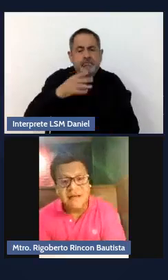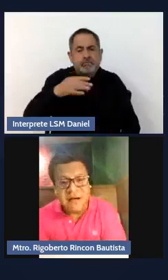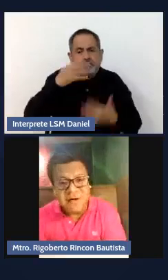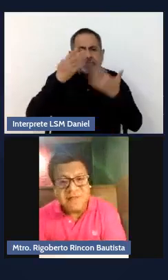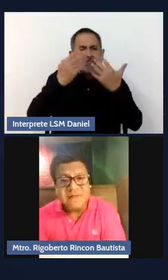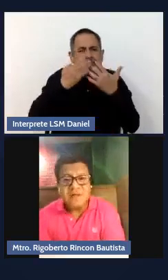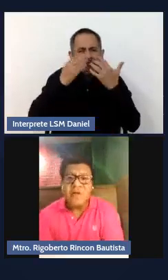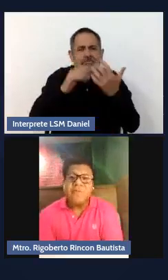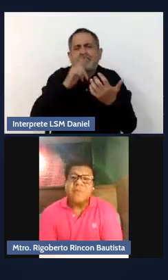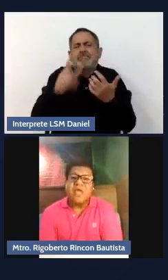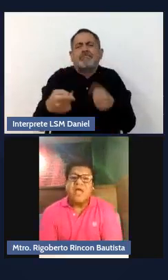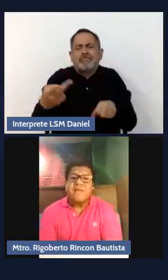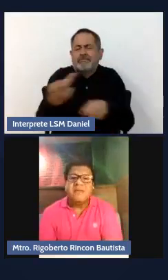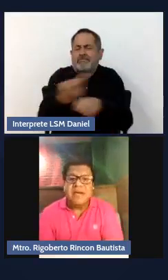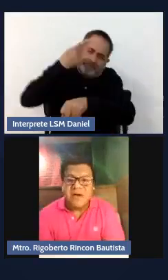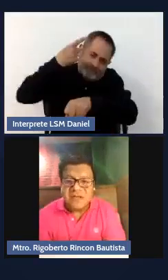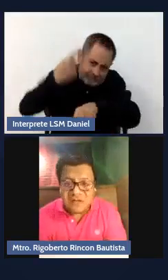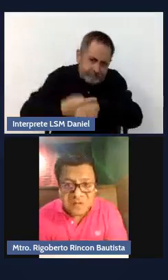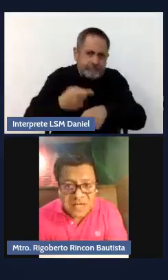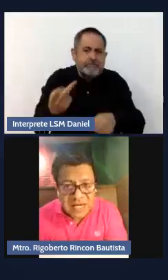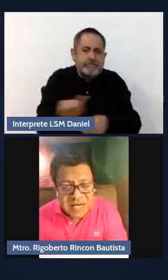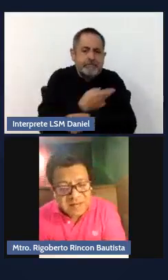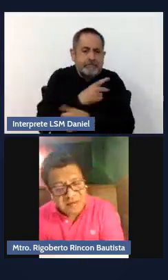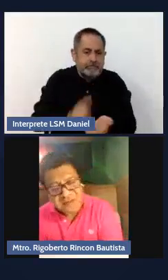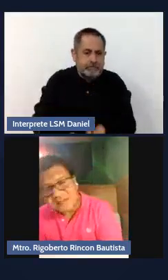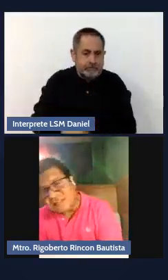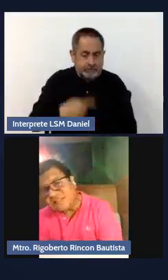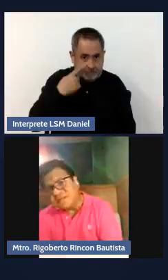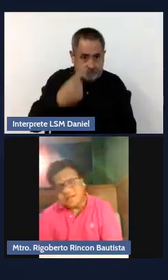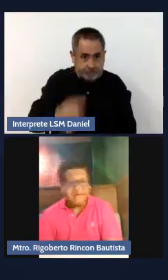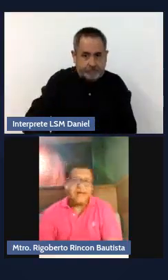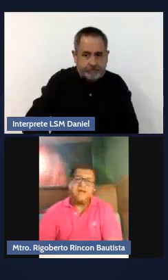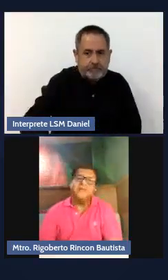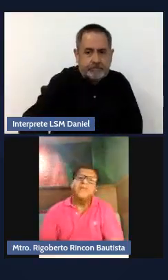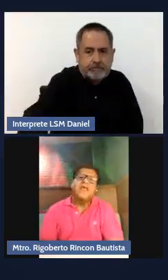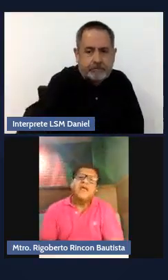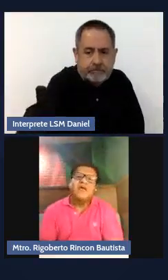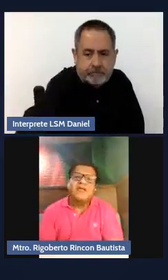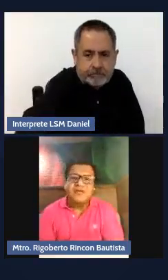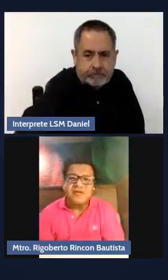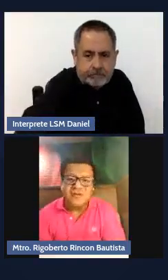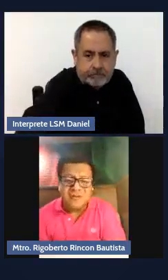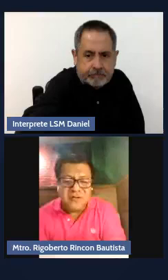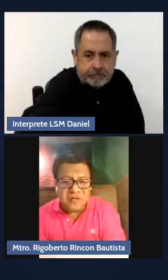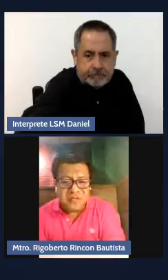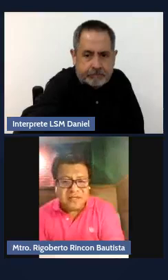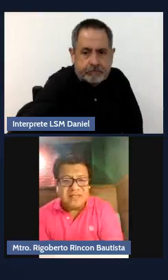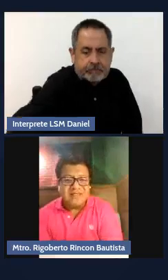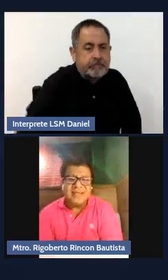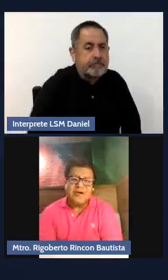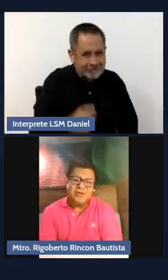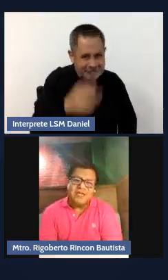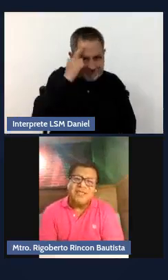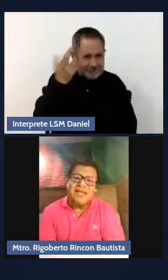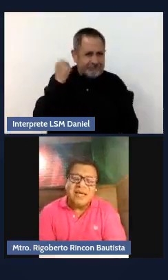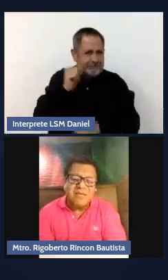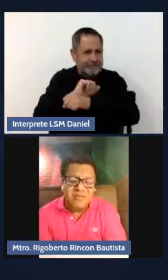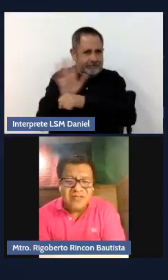¿No? Primero, esto es bien importantísimo observar. Con esto que tuvimos completamente el COVID,